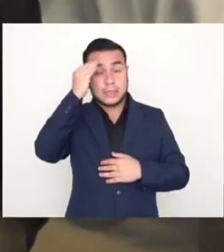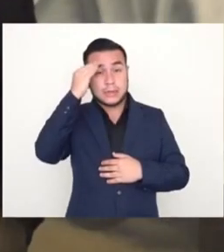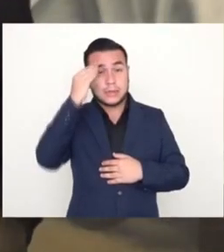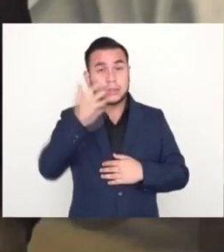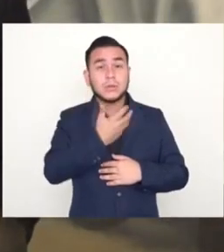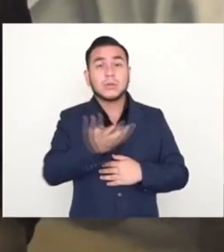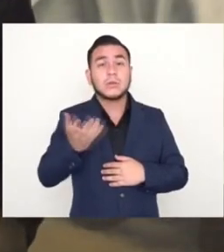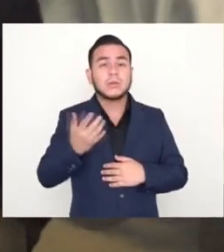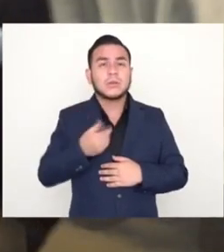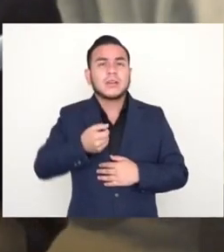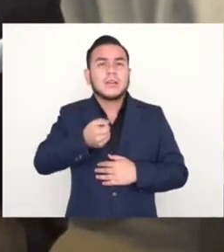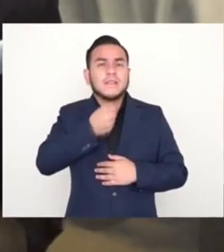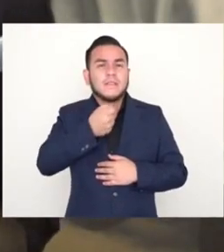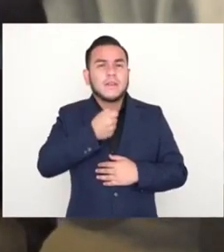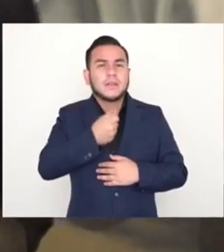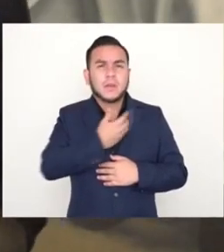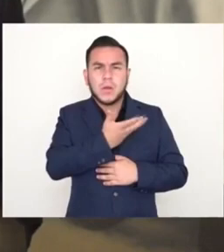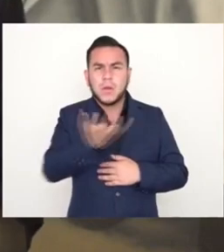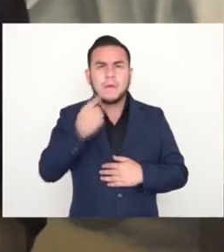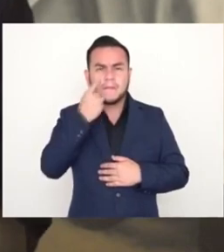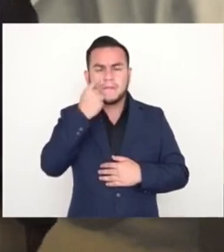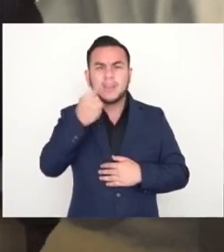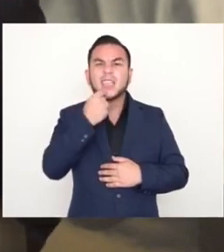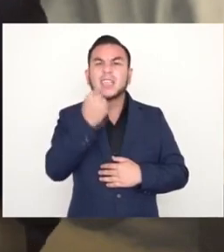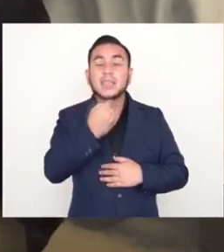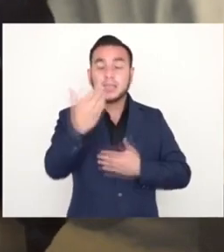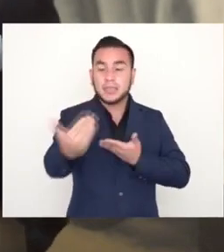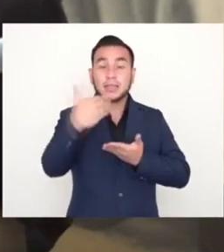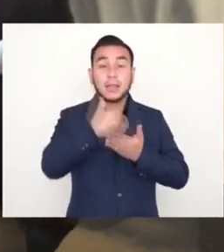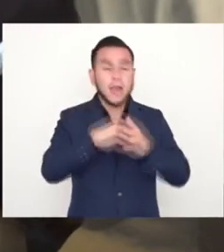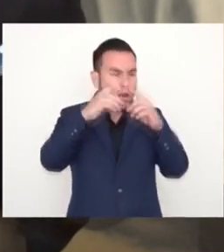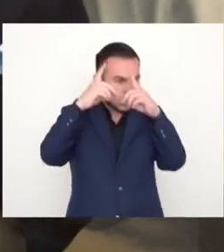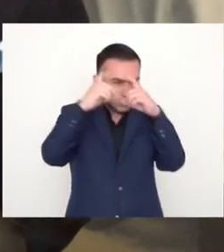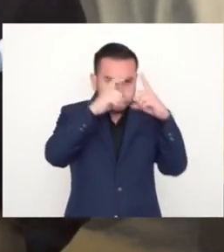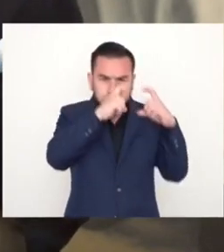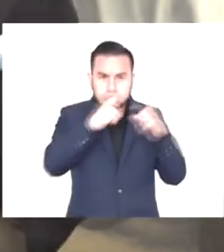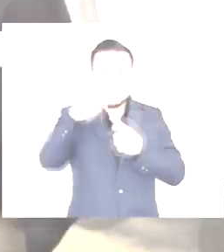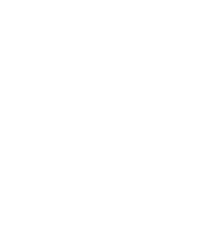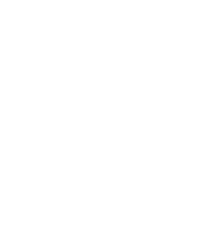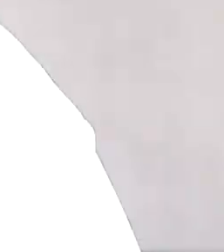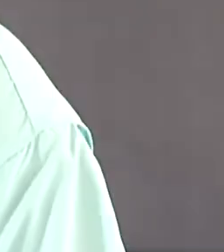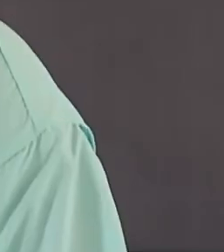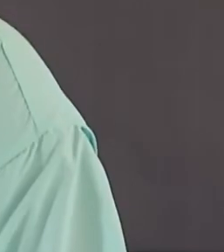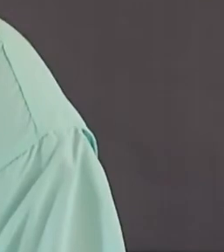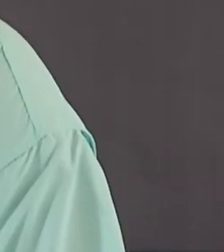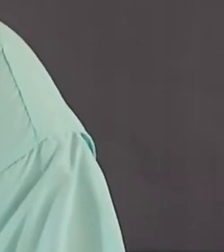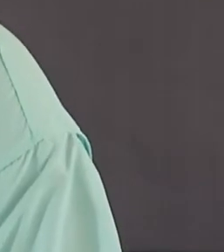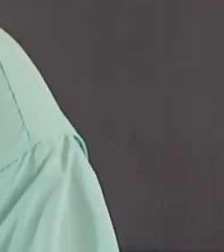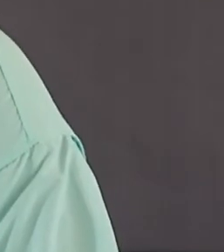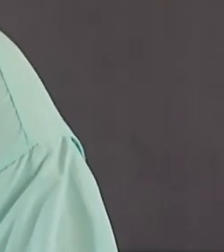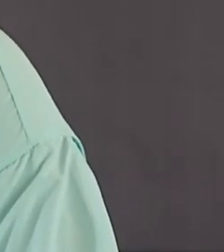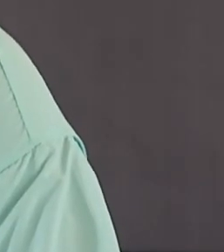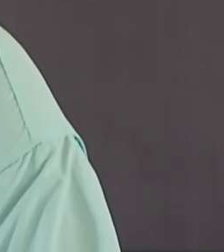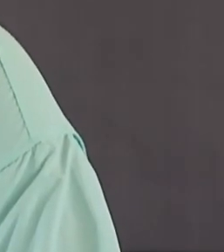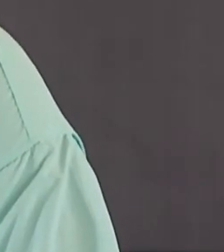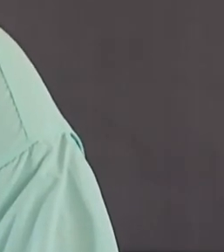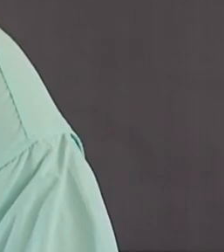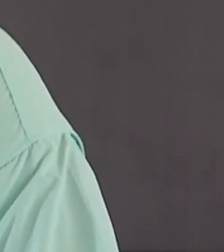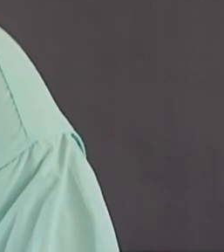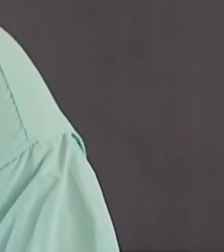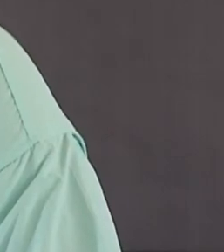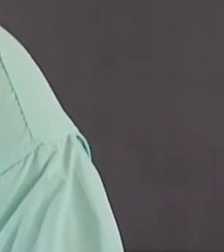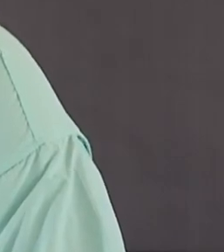órdenes y hasta se perfilan desde bukele hasta sus más allegados en el gabinete pablo and liqueurs amigo cercano del mandatario